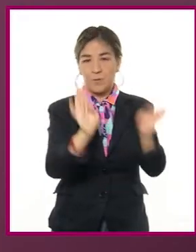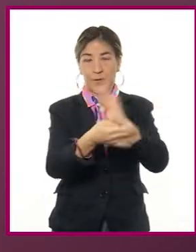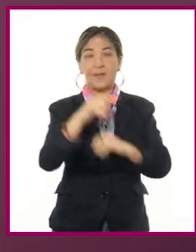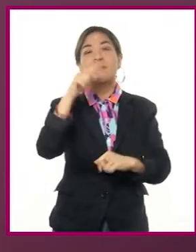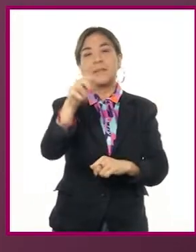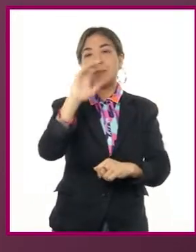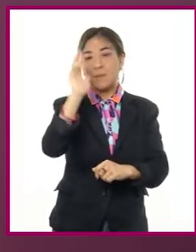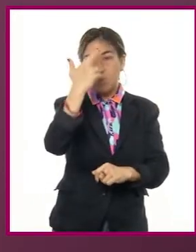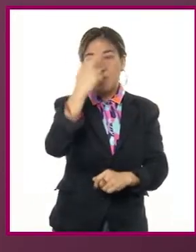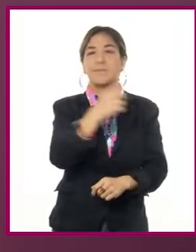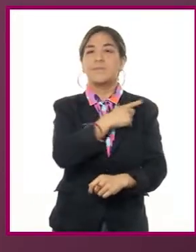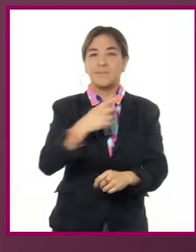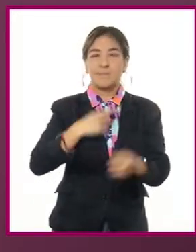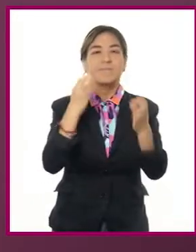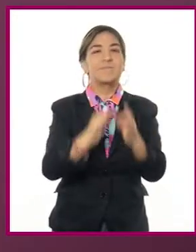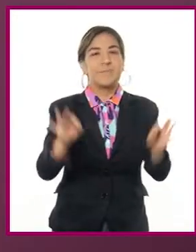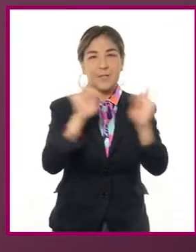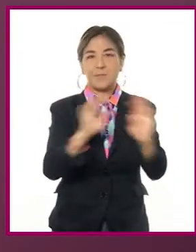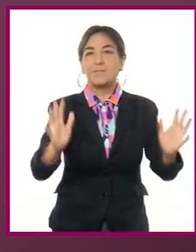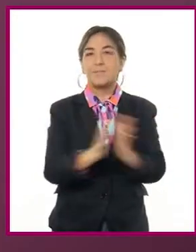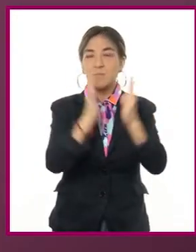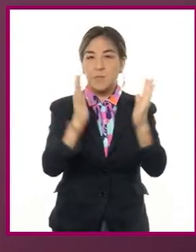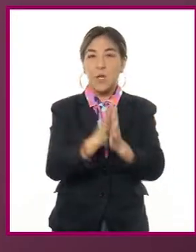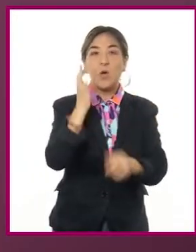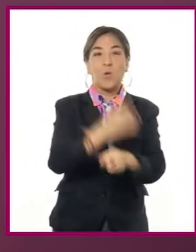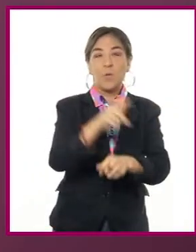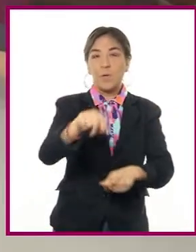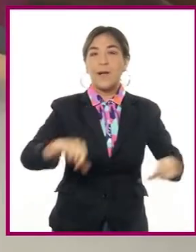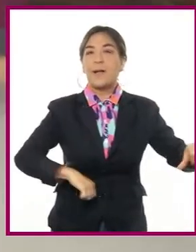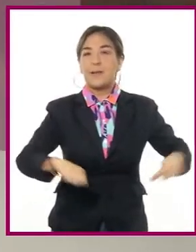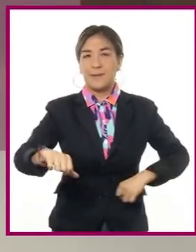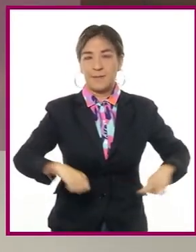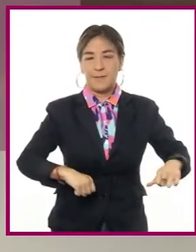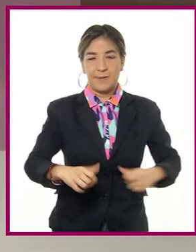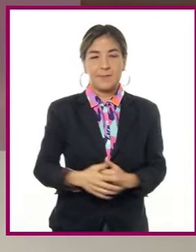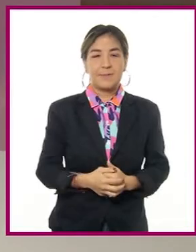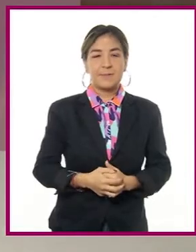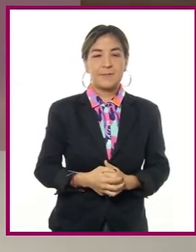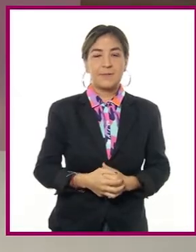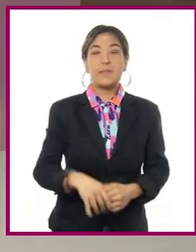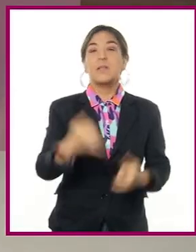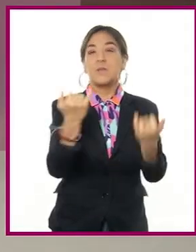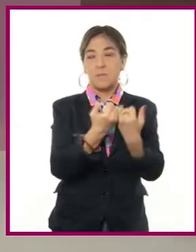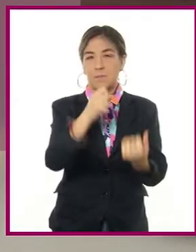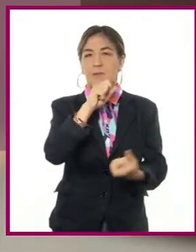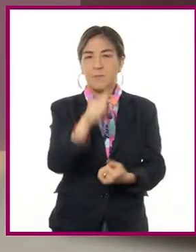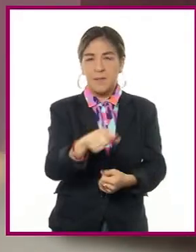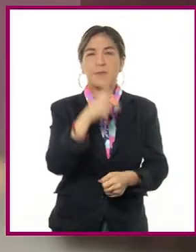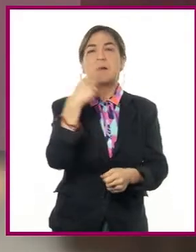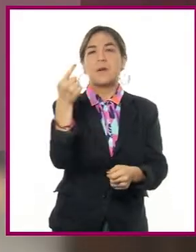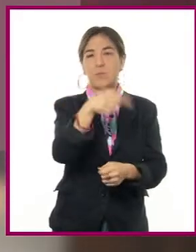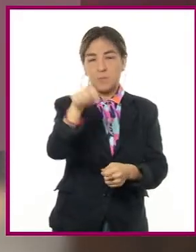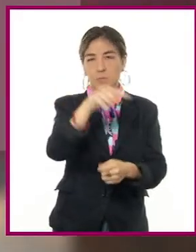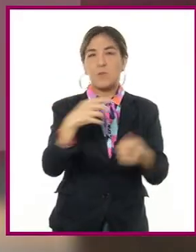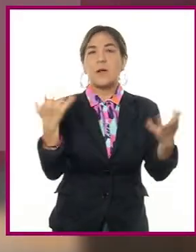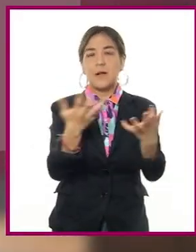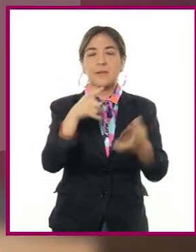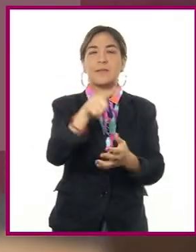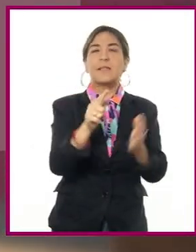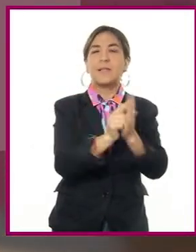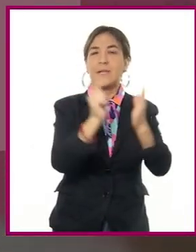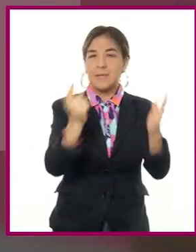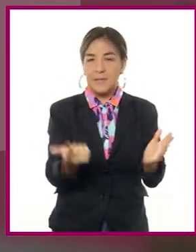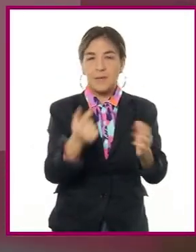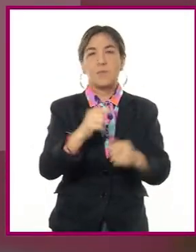importante que participen en las actividades planteadas a lo largo de la sesión. También les invito a tener cerca sus libros de